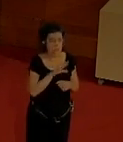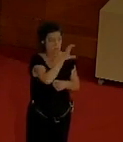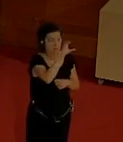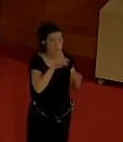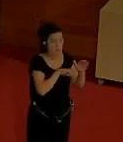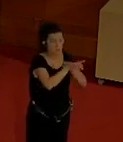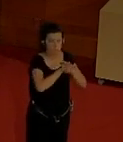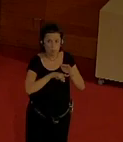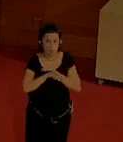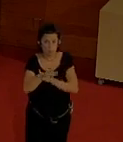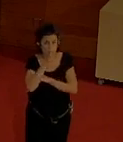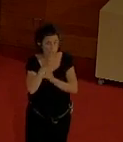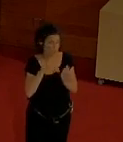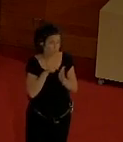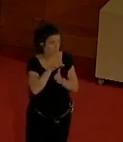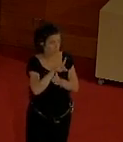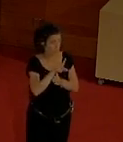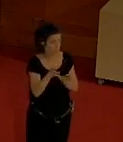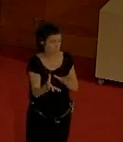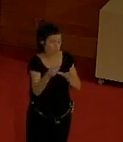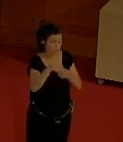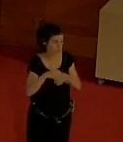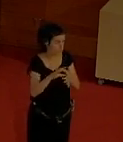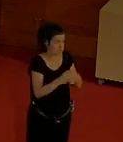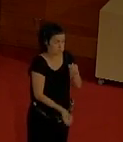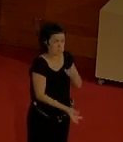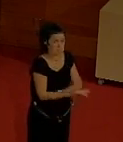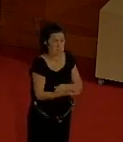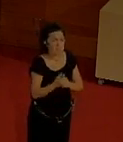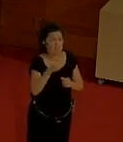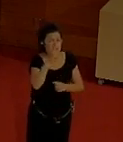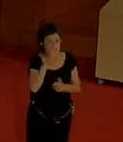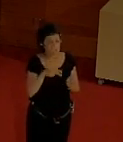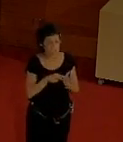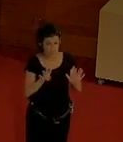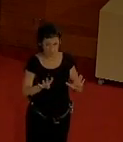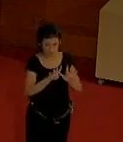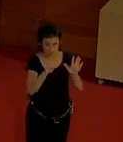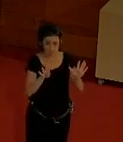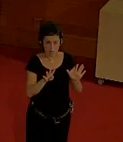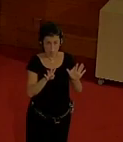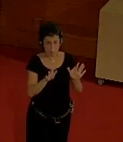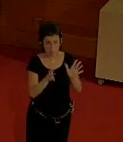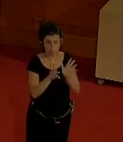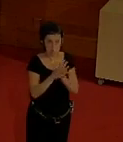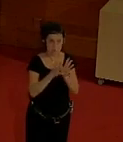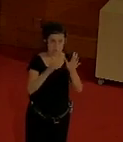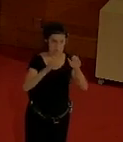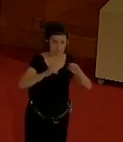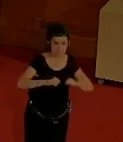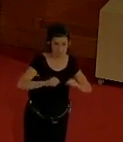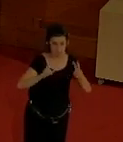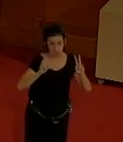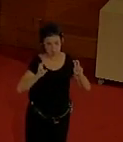y los identificó en el año 2009 eh visibilizaron un cierto acuerdo en materia comercial